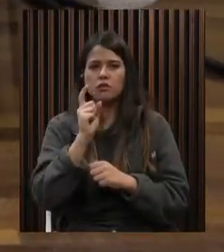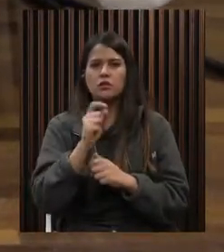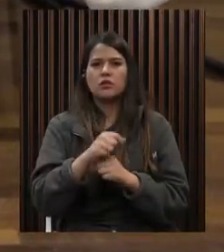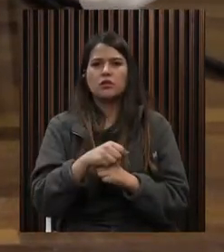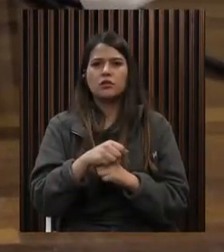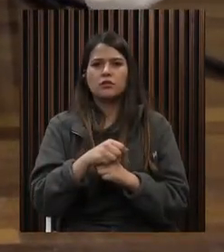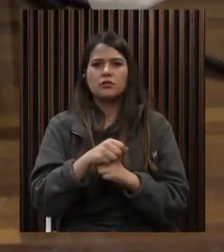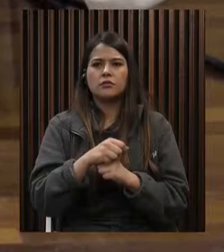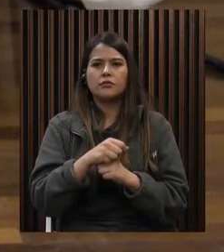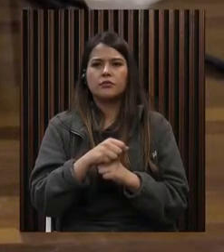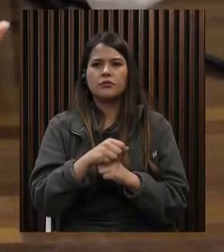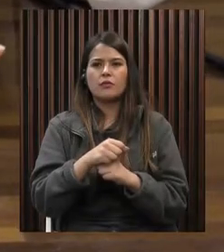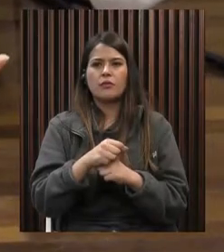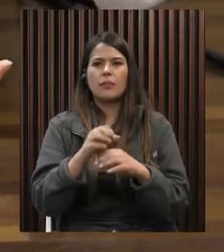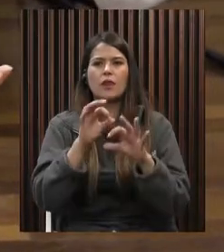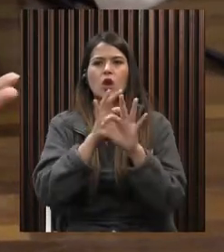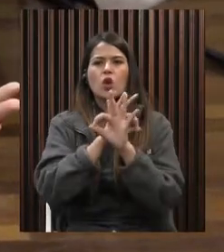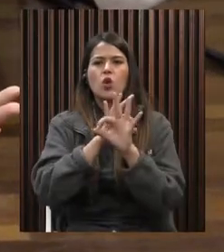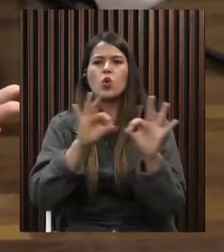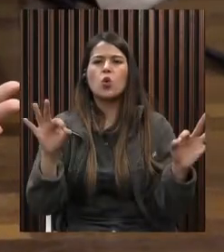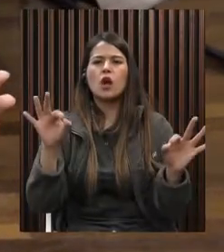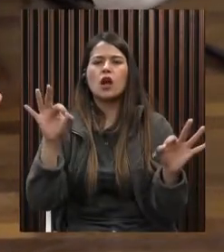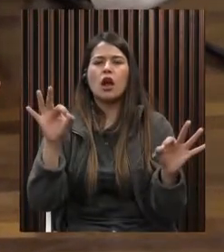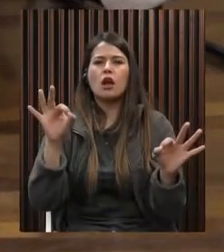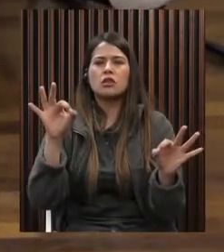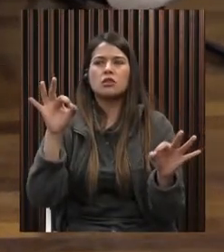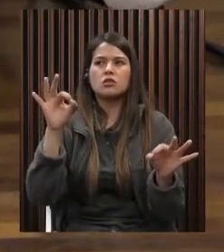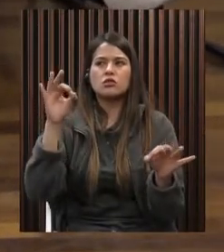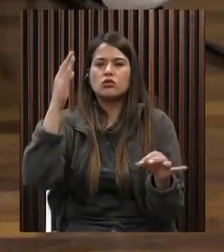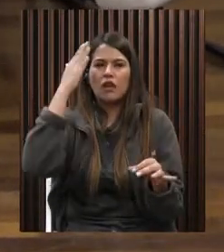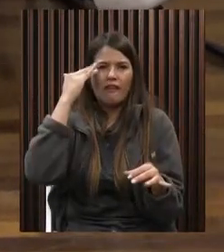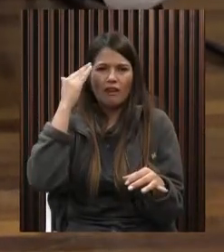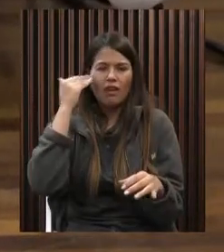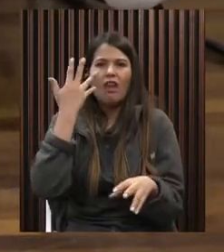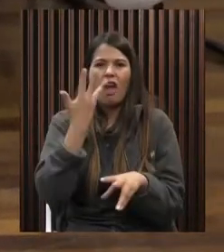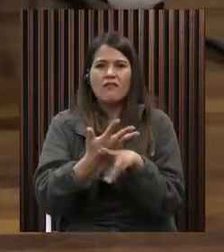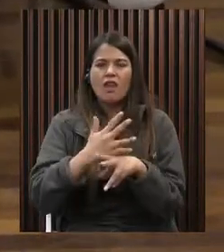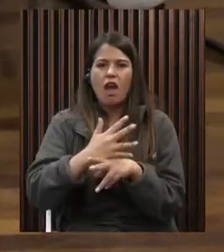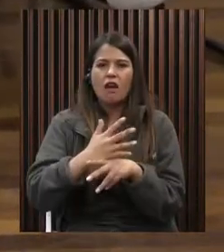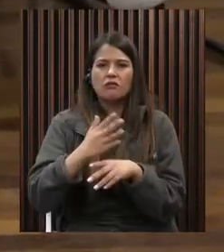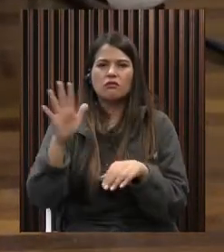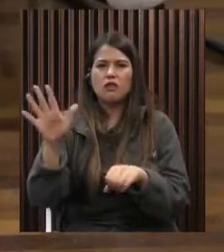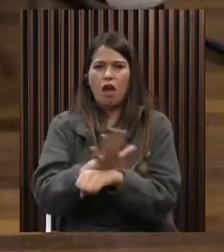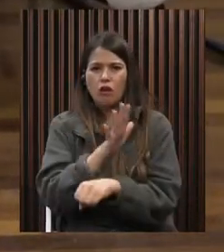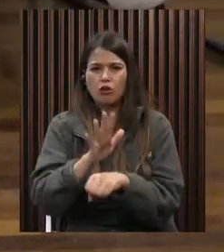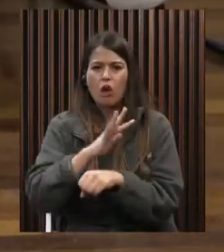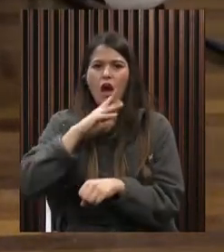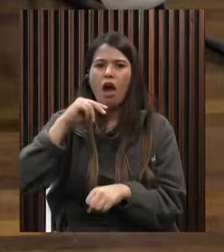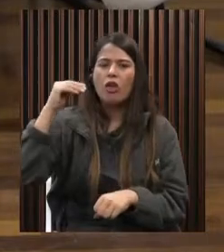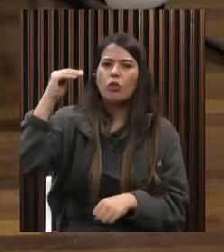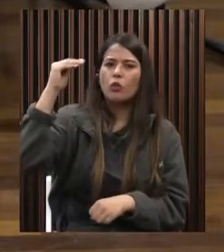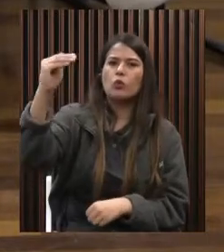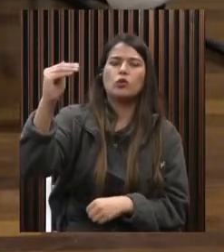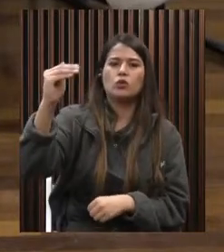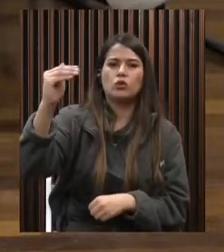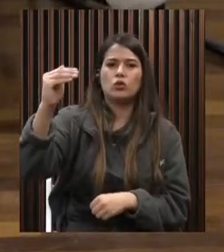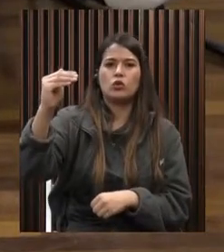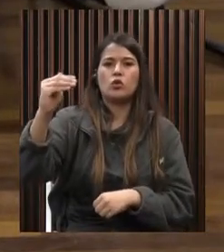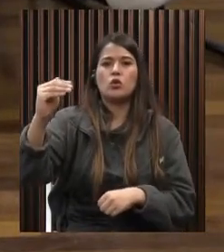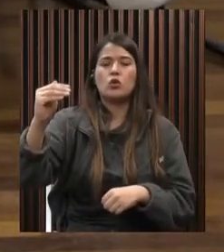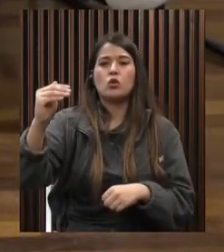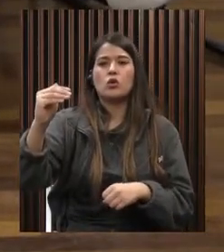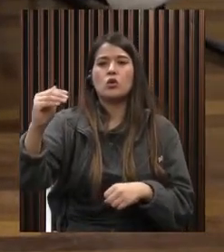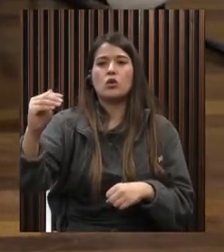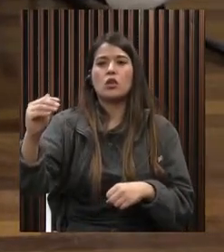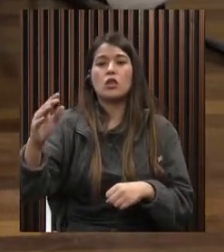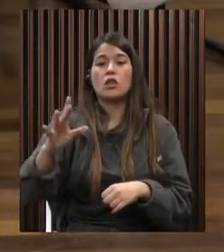ella nunca supo que existía el teatro hasta muy adulta, y que sufrió mucho, y cuando lo descubrió